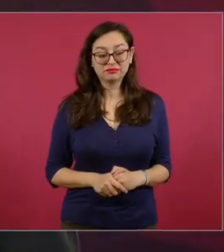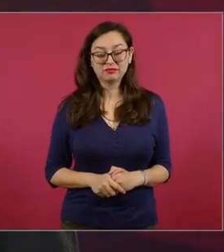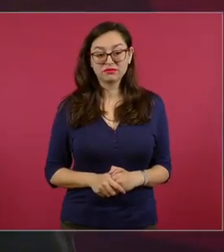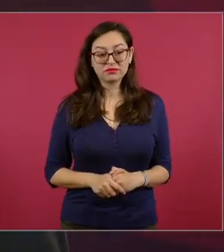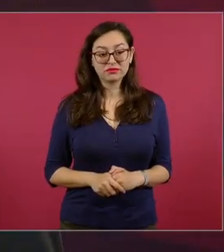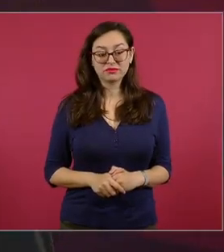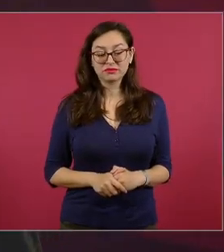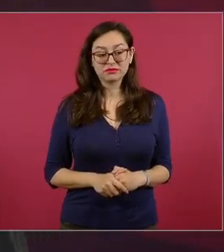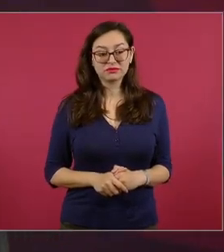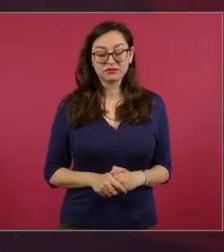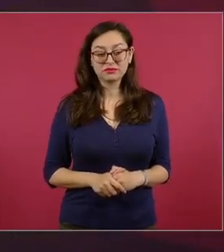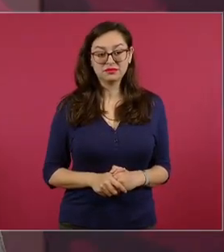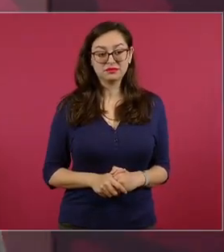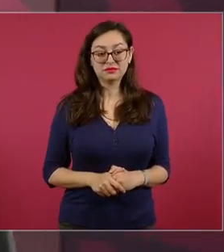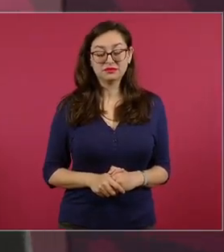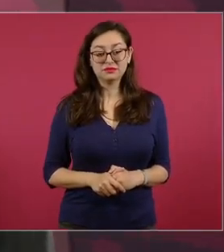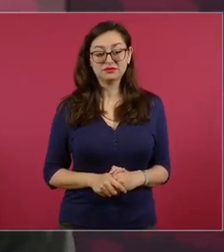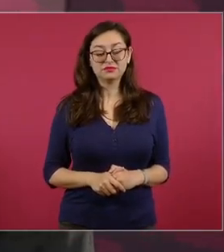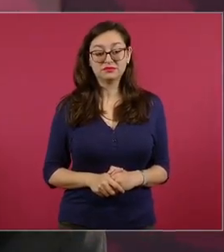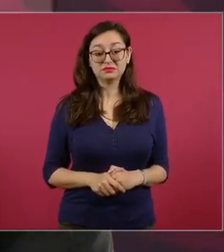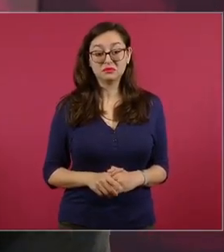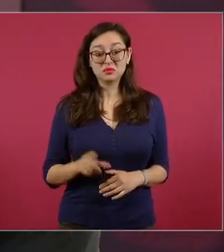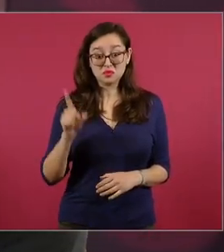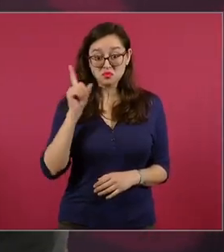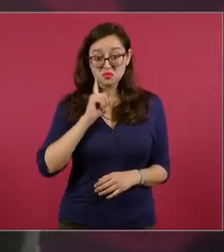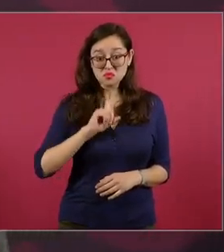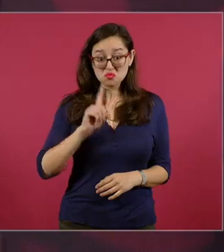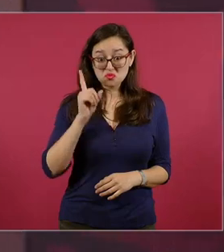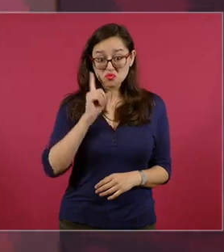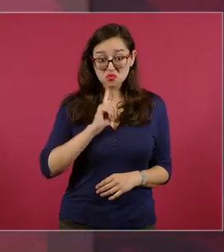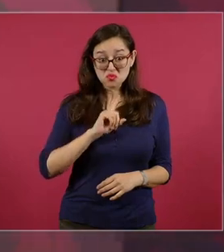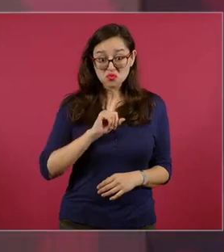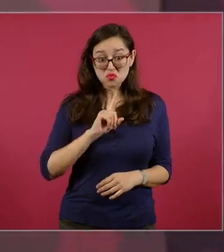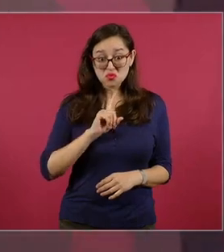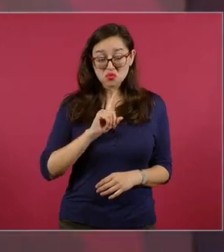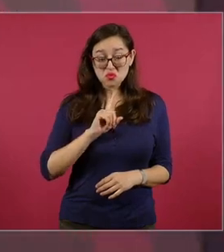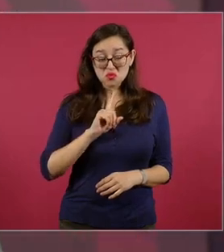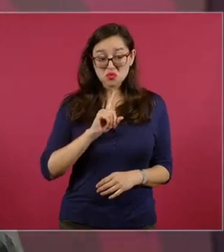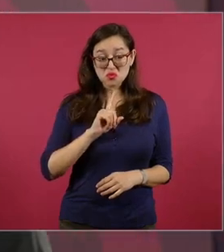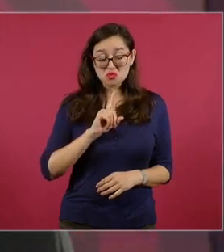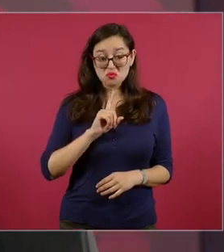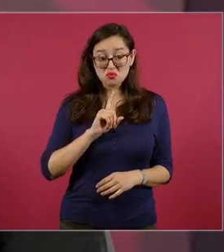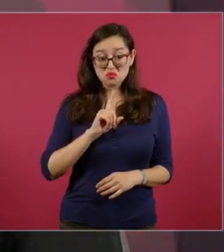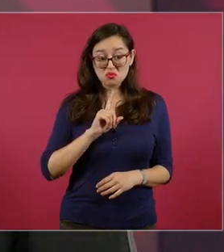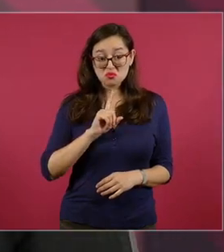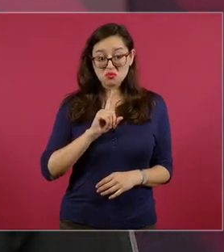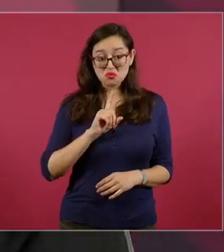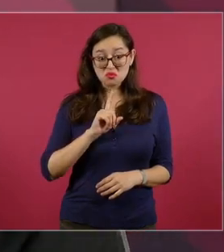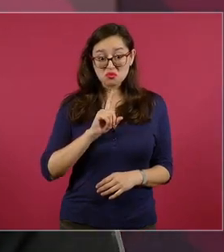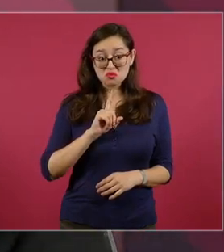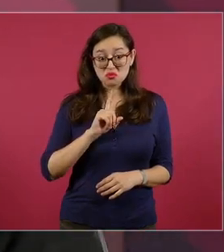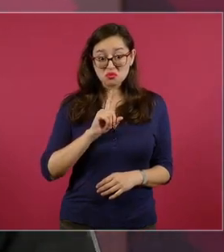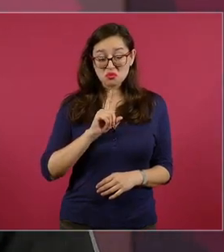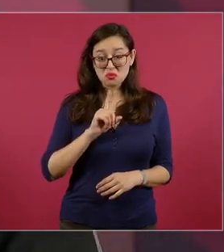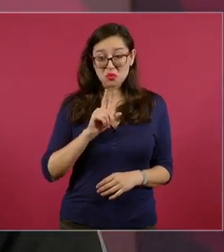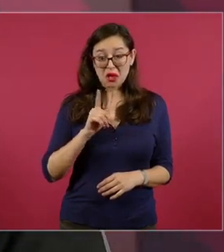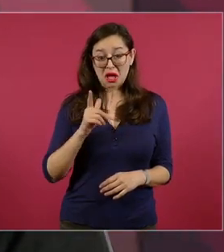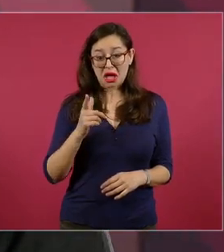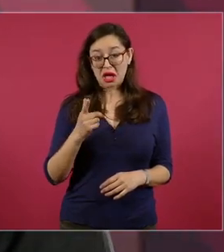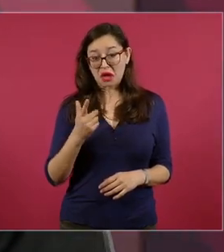no es mujer de Estado, es mujer de